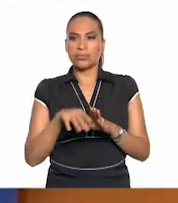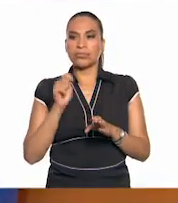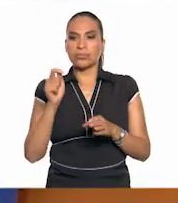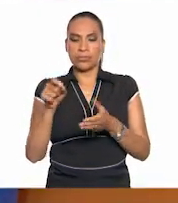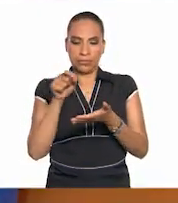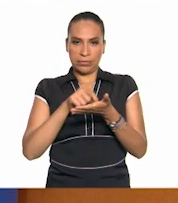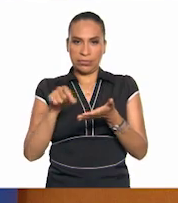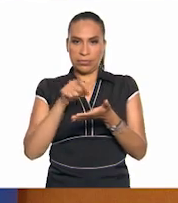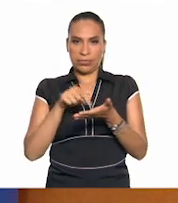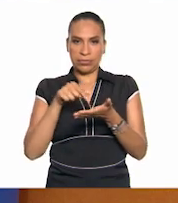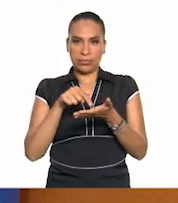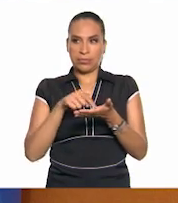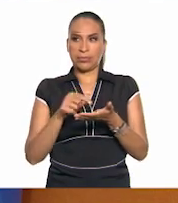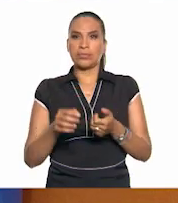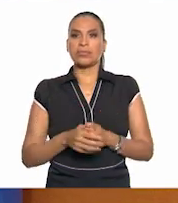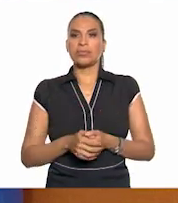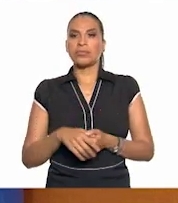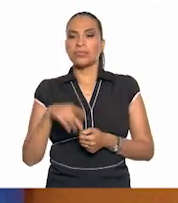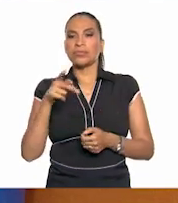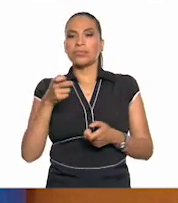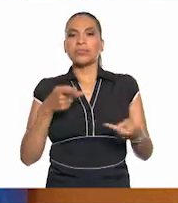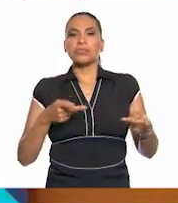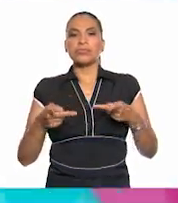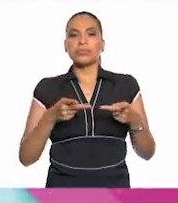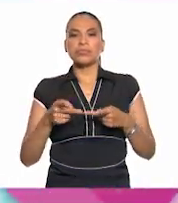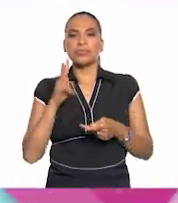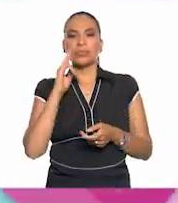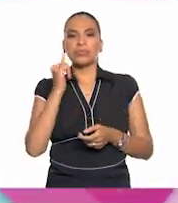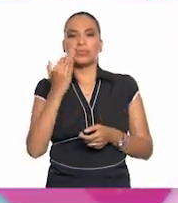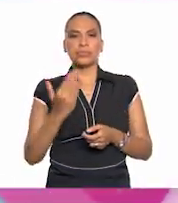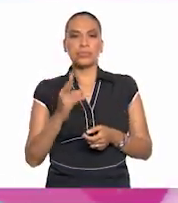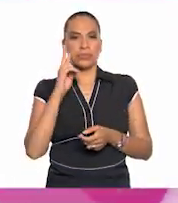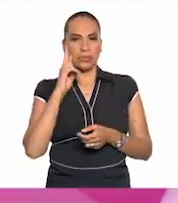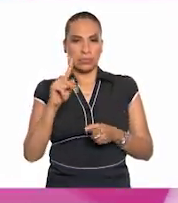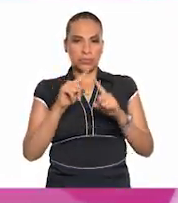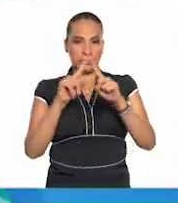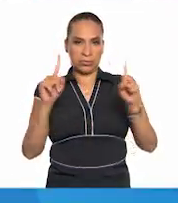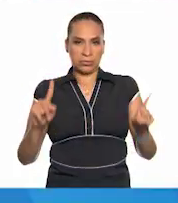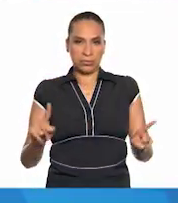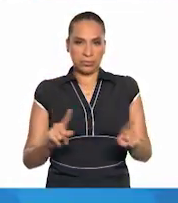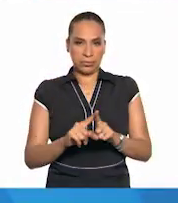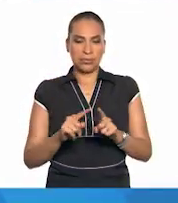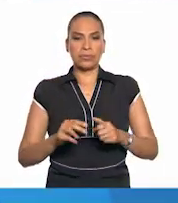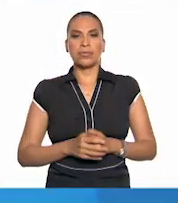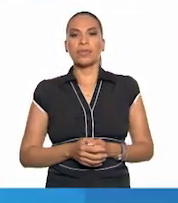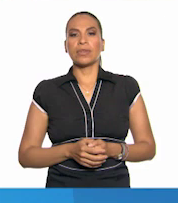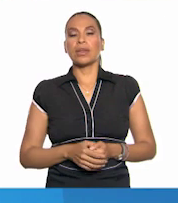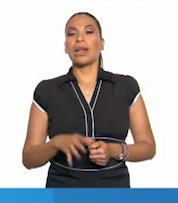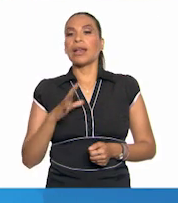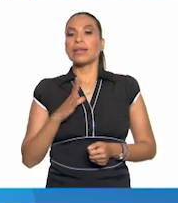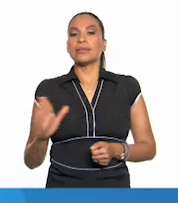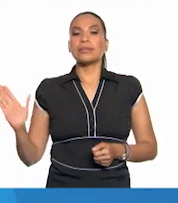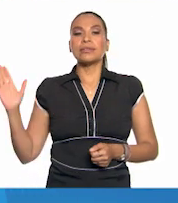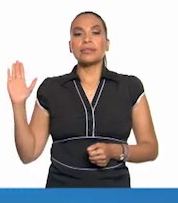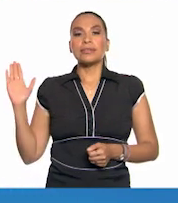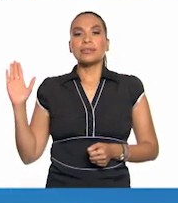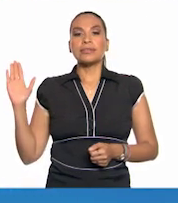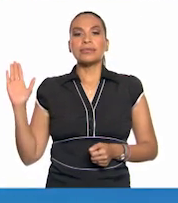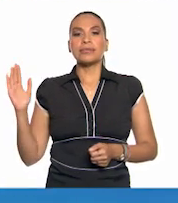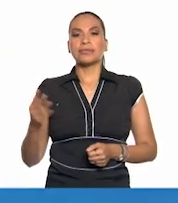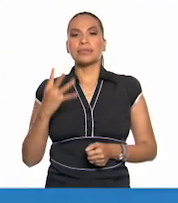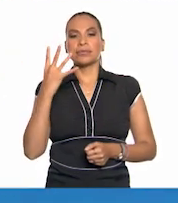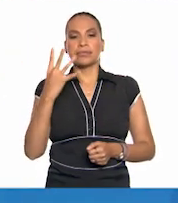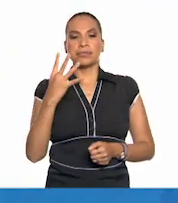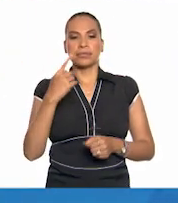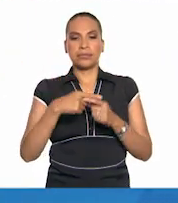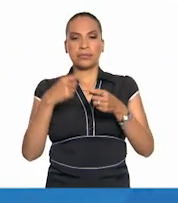las notas. Perfecto. A ver, mira, para eso preparé una imagen. Vamos a verla en pantalla. Ah, ahí mira, está, maestra. Ahí tenemos cuatro